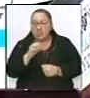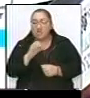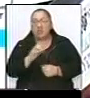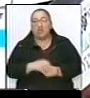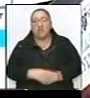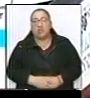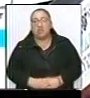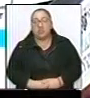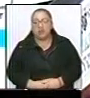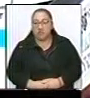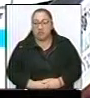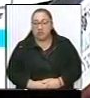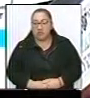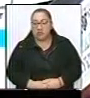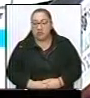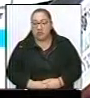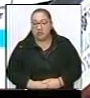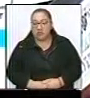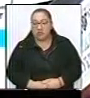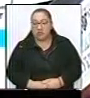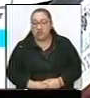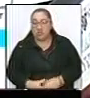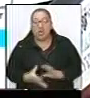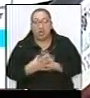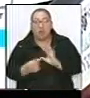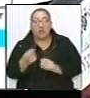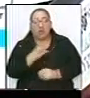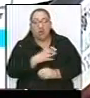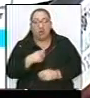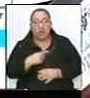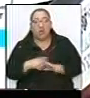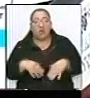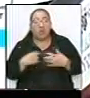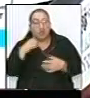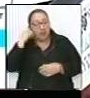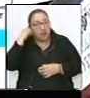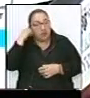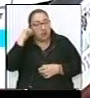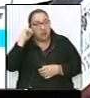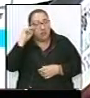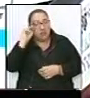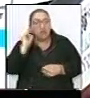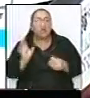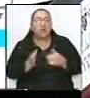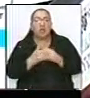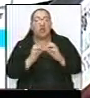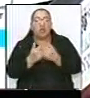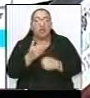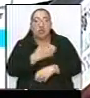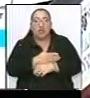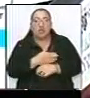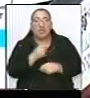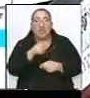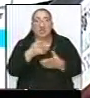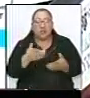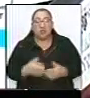confianza, la réplica del gobierno que podía cerrar el Congreso ante una censura, en fin, ese tipo de cosas, de medidas